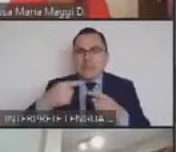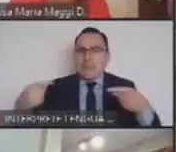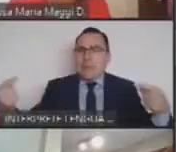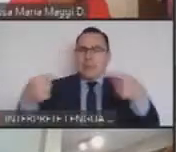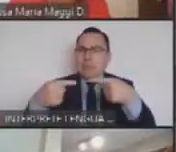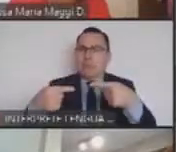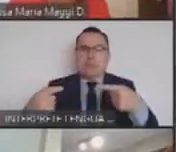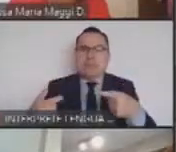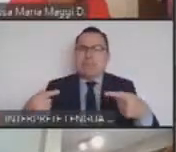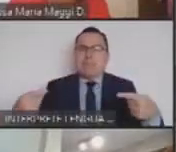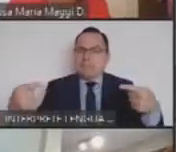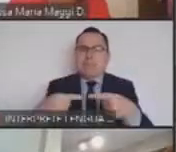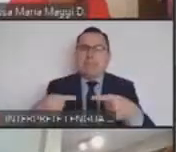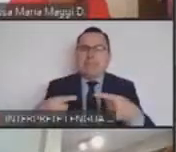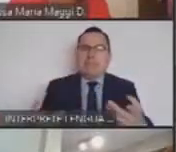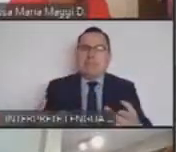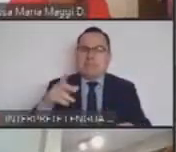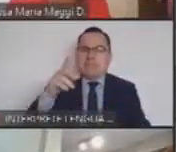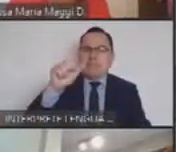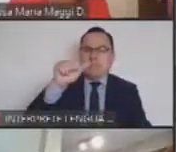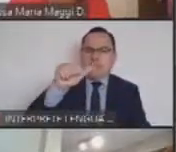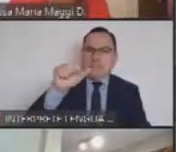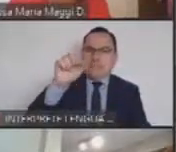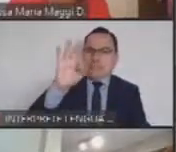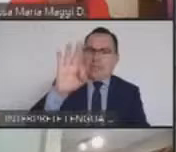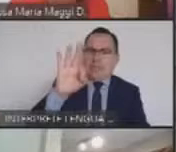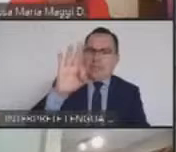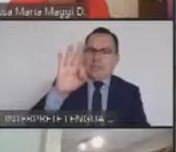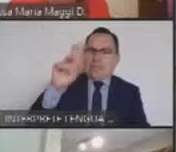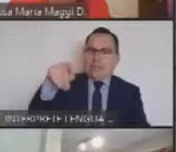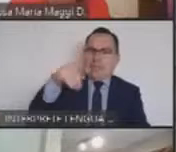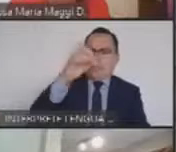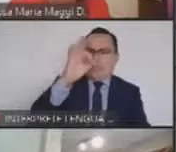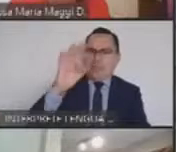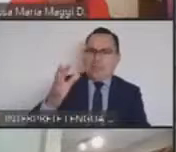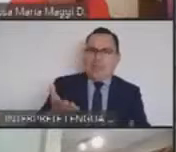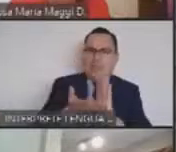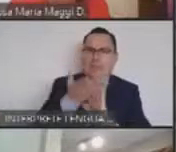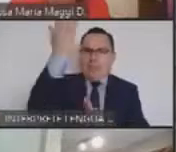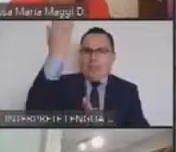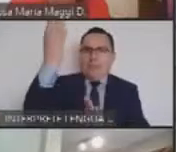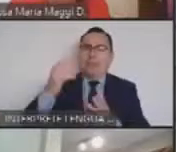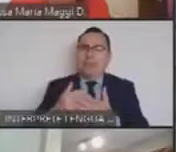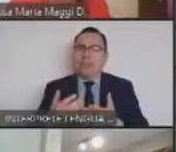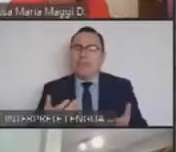Yo diría que es un porcentaje bastante alto en cuanto